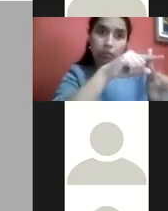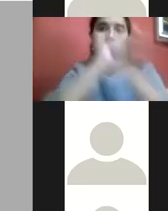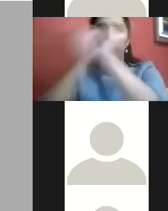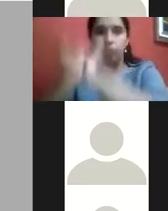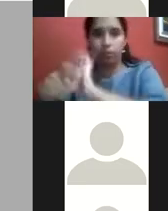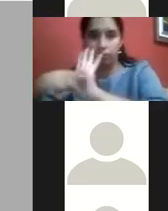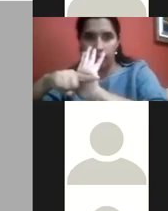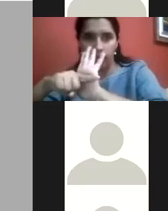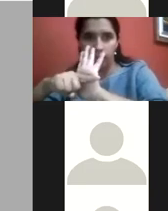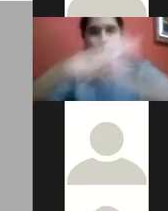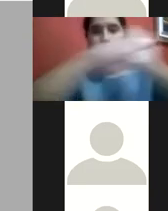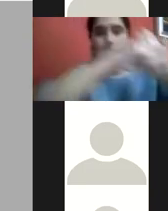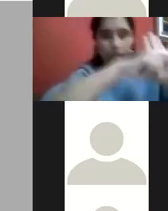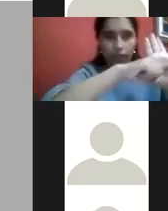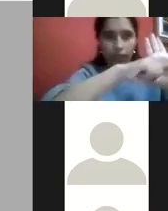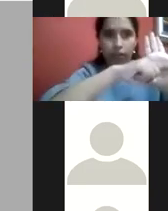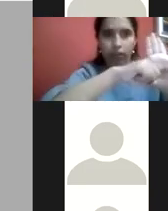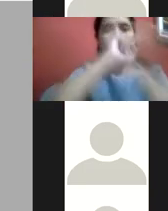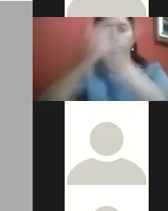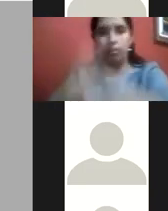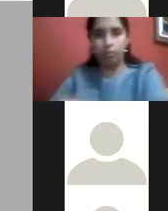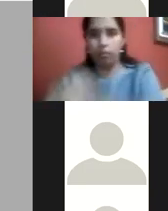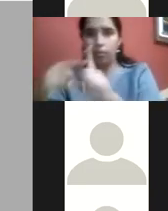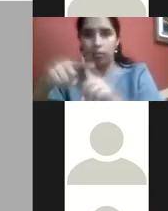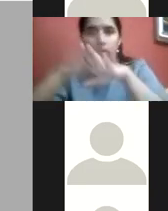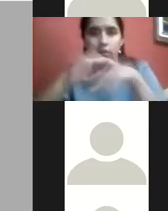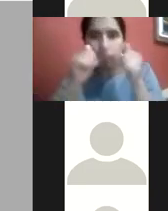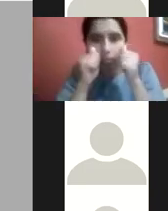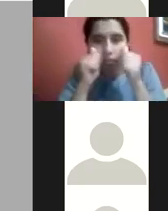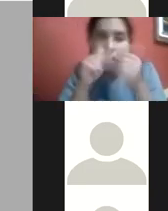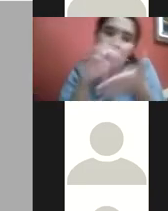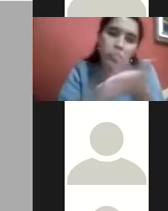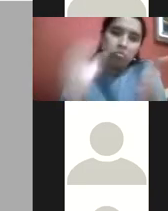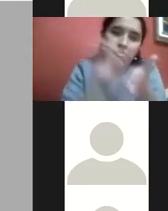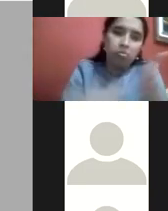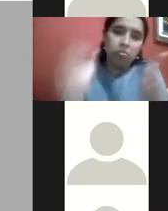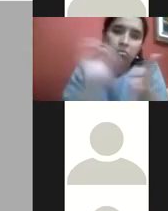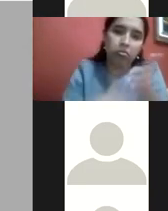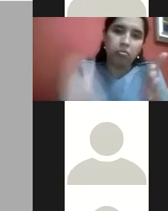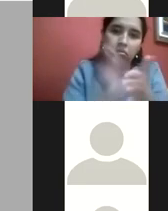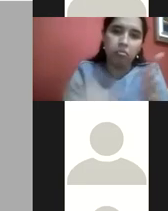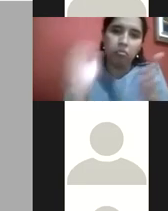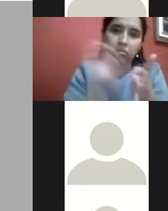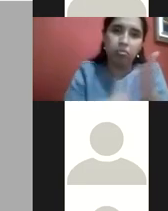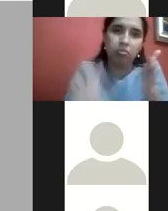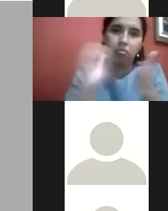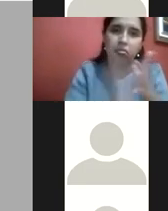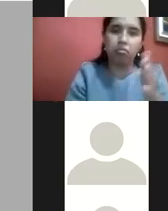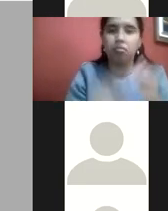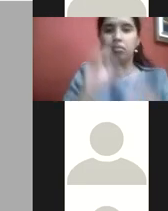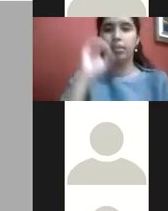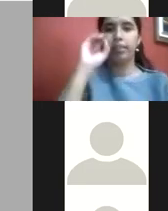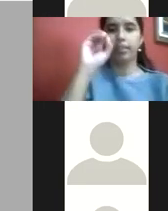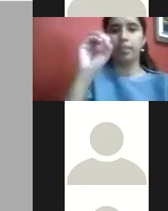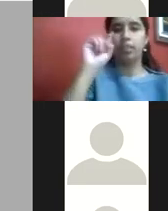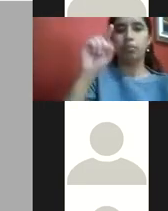Y finalmente lo que nos resta o lo que tenemos que hacer es la resta. Entonces ya tenemos que alfa es